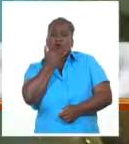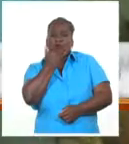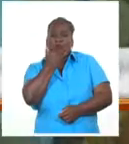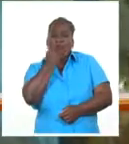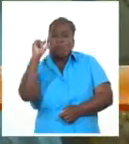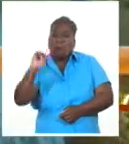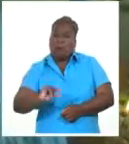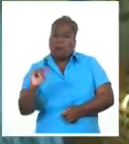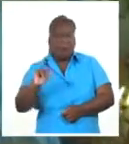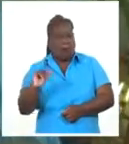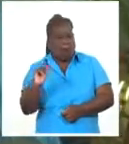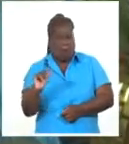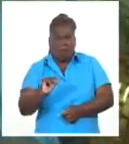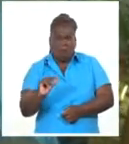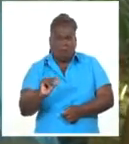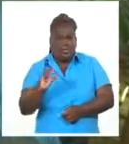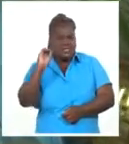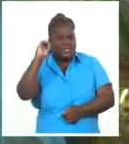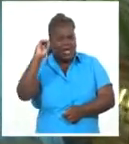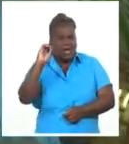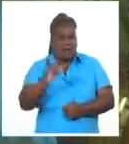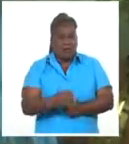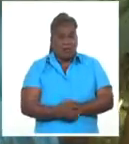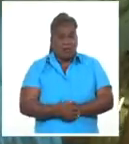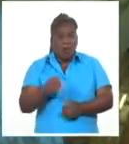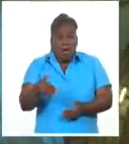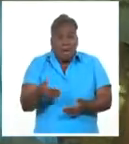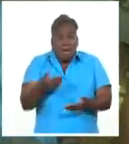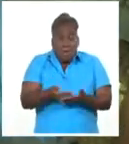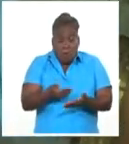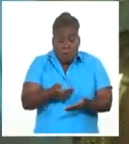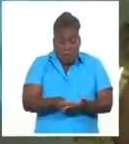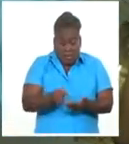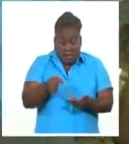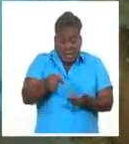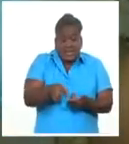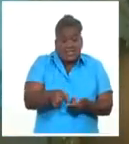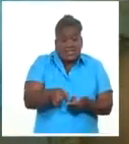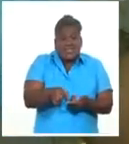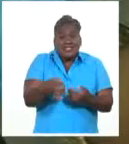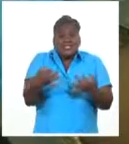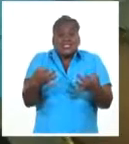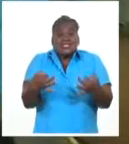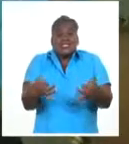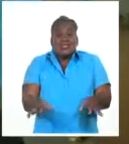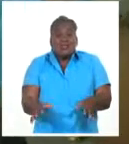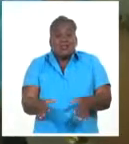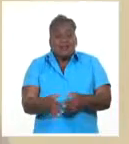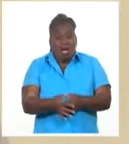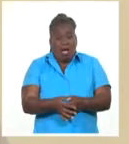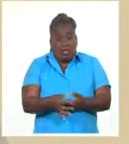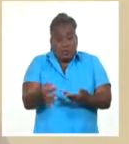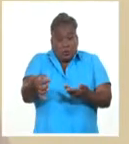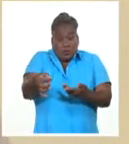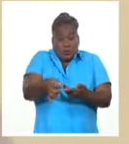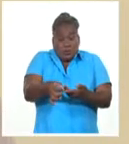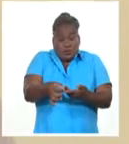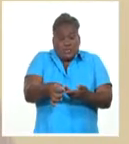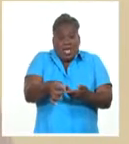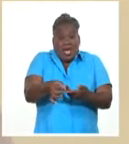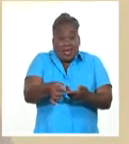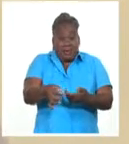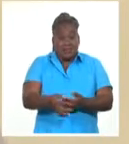nulo, porque la toma de muestras es una toma de muestras sencilla a través de sangre